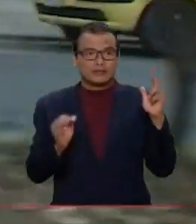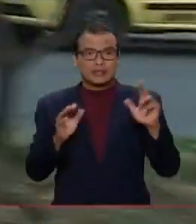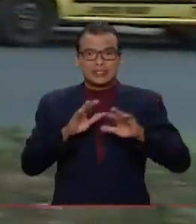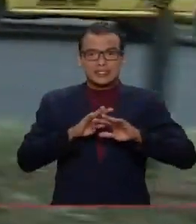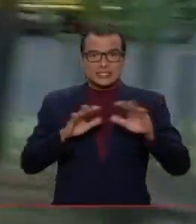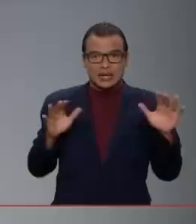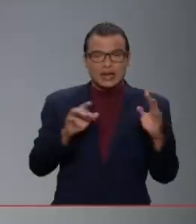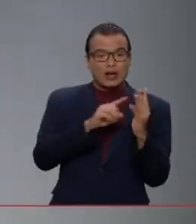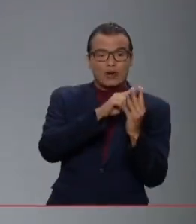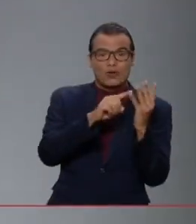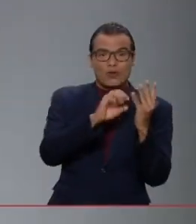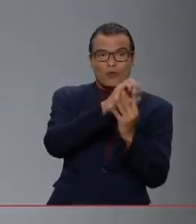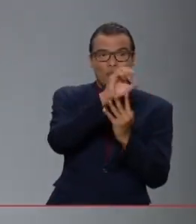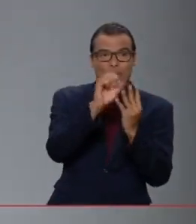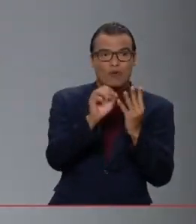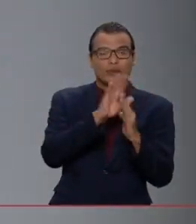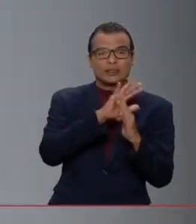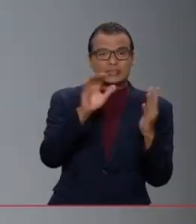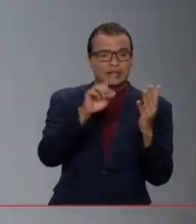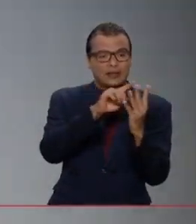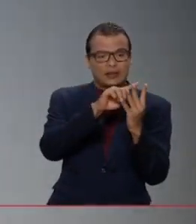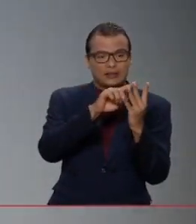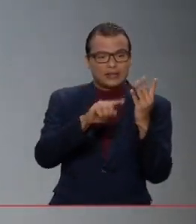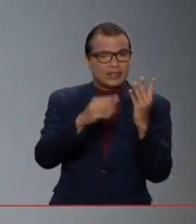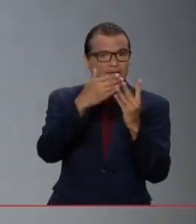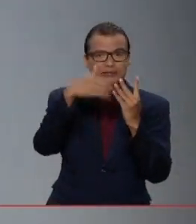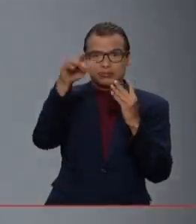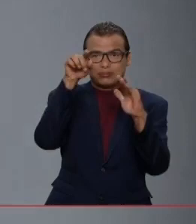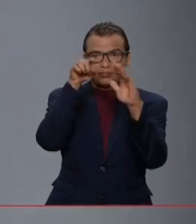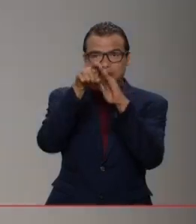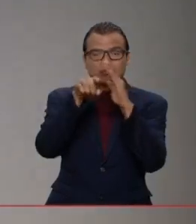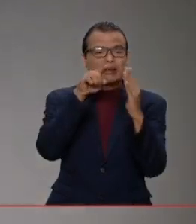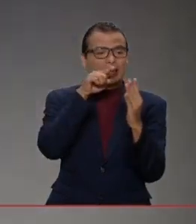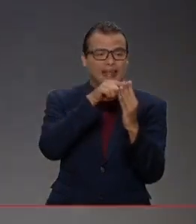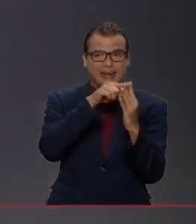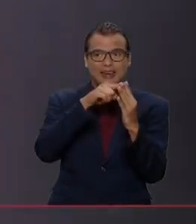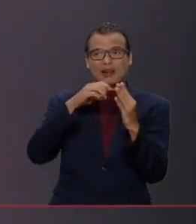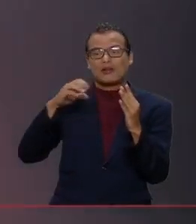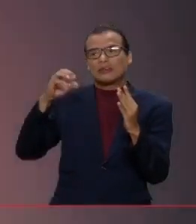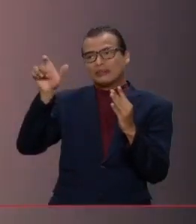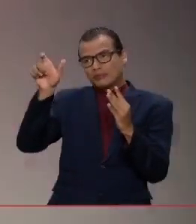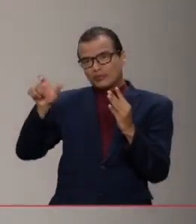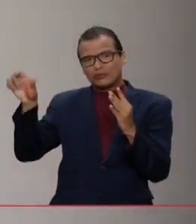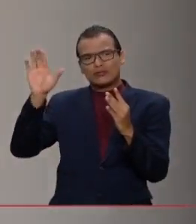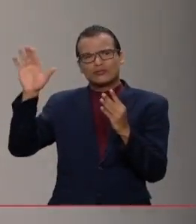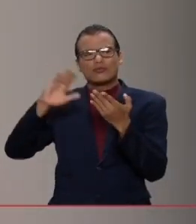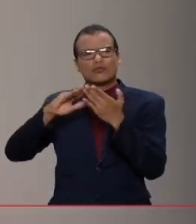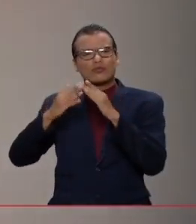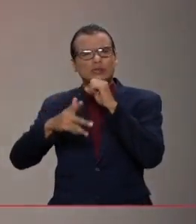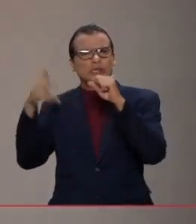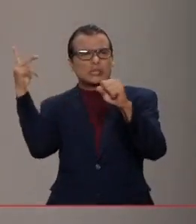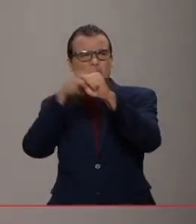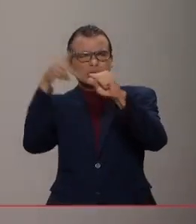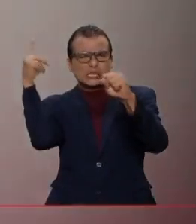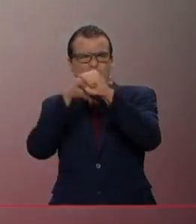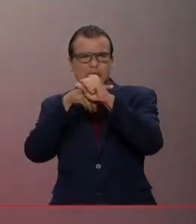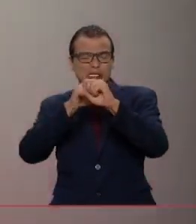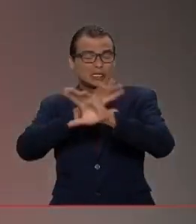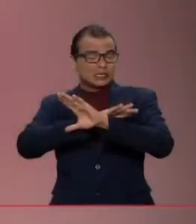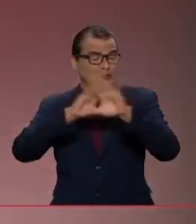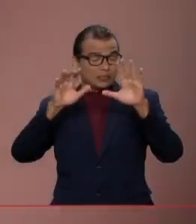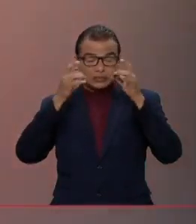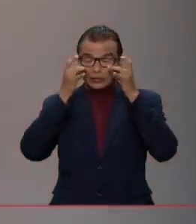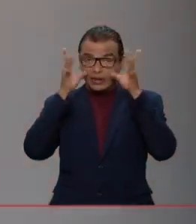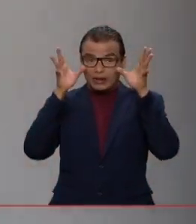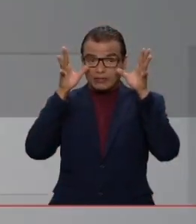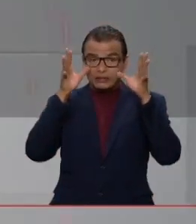abandonado a uno de los hombres, quien fue brutalmente atacado por la ciudadanía. ¿Dónde eso? ¡Agachó la cabeza! ¿Dónde eso?